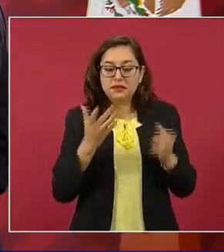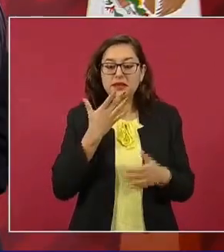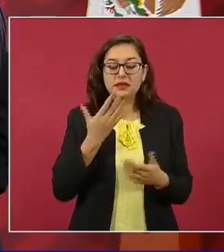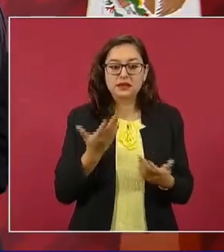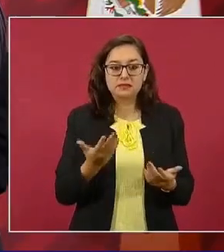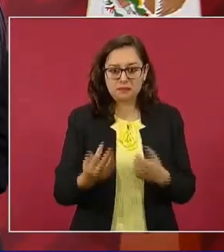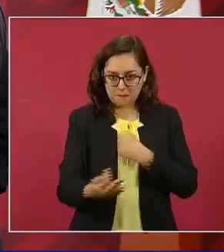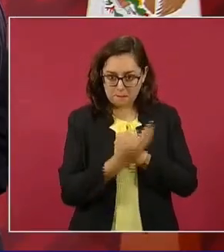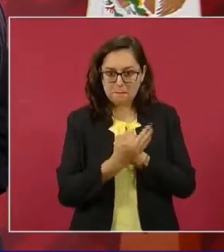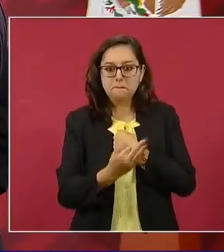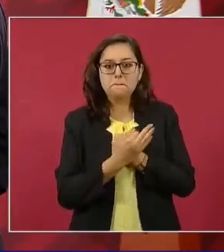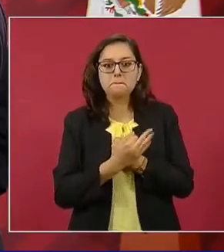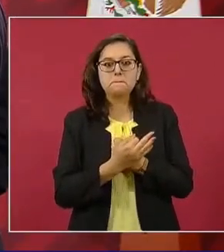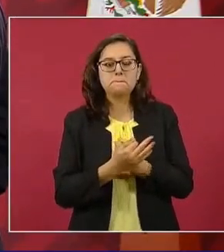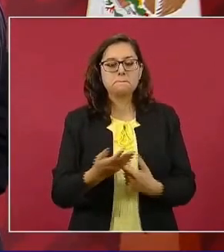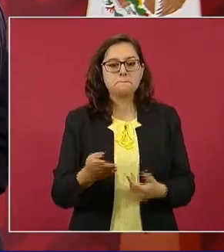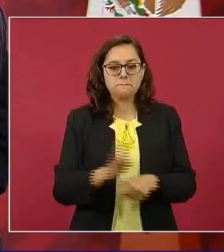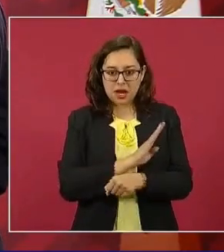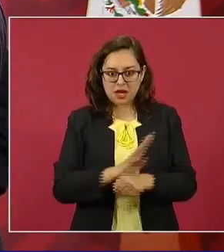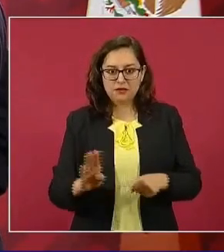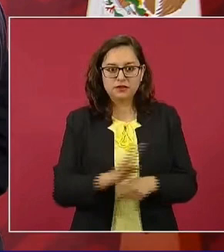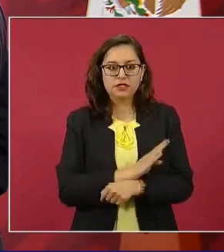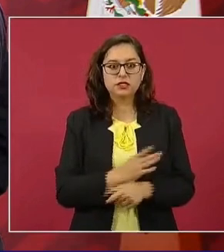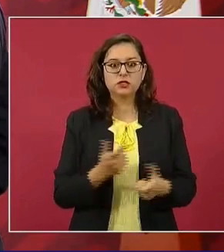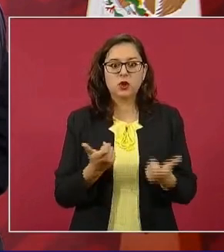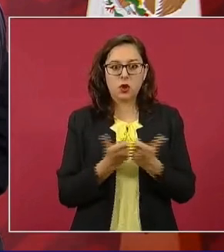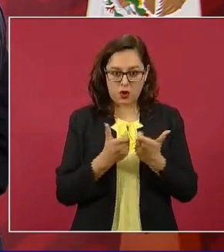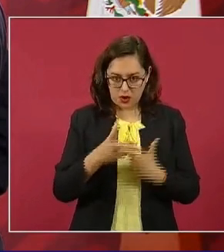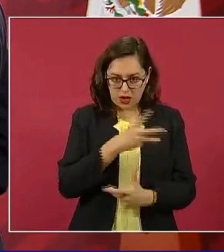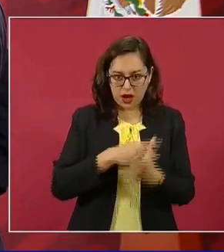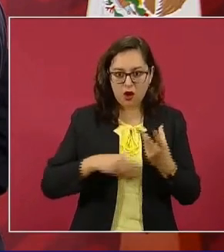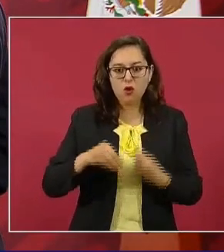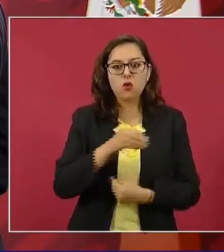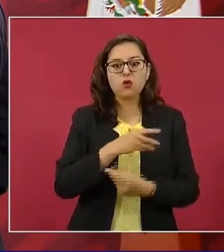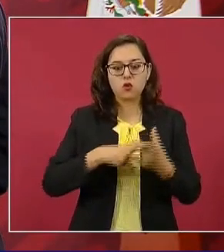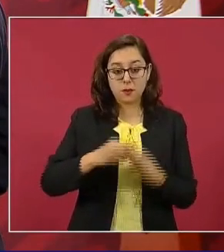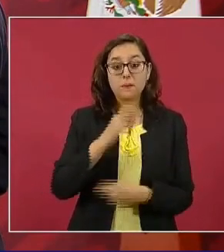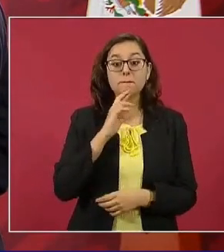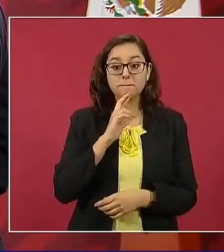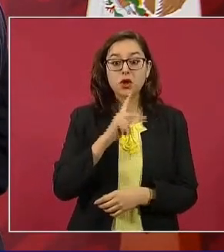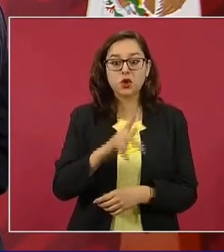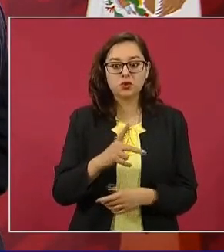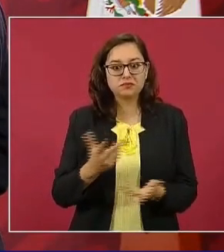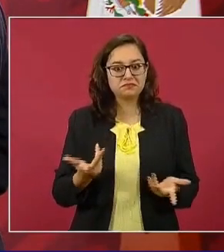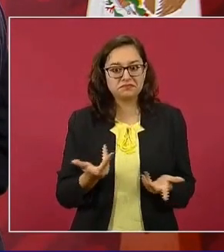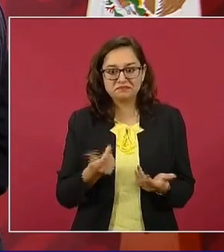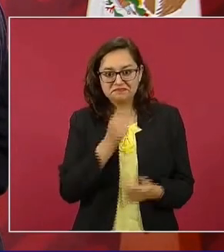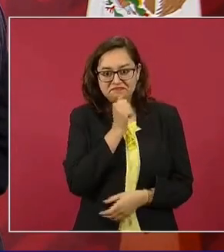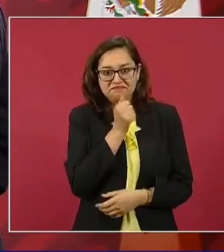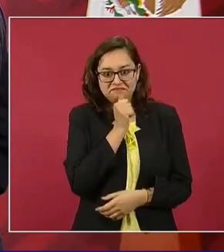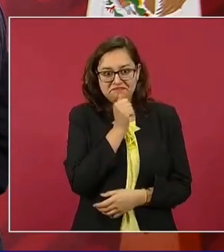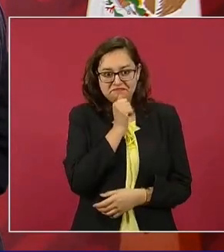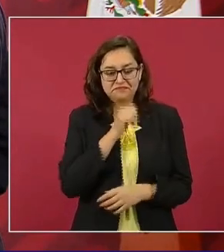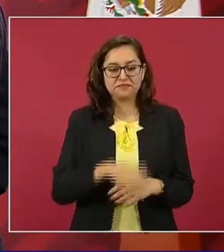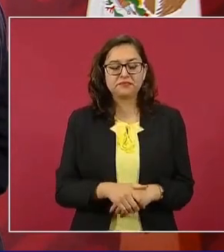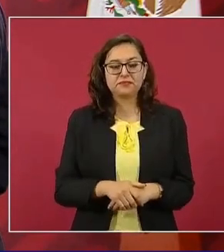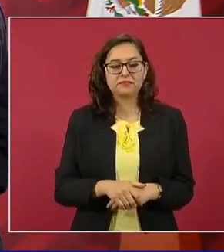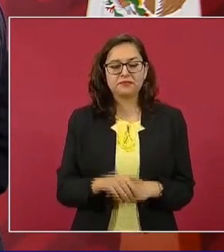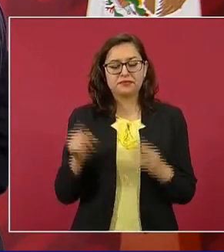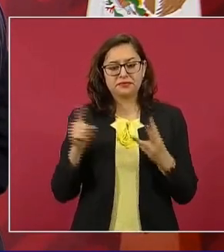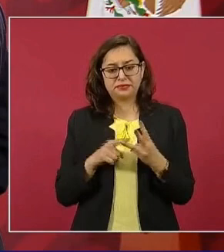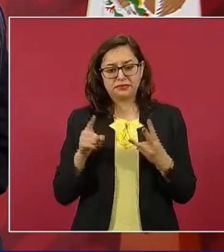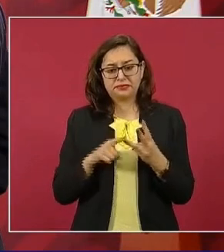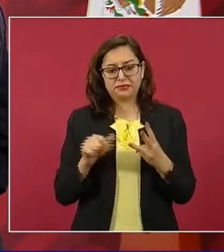sacar provecho y apoyarnos en nuestra economía por la zona libre y por que se recorre la frontera. Por otro lado,